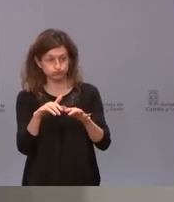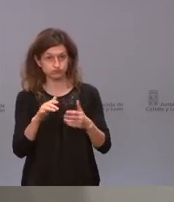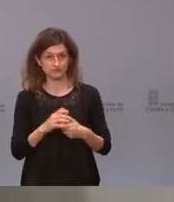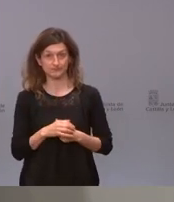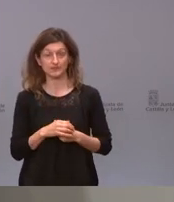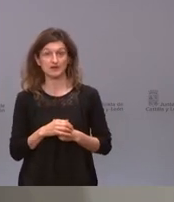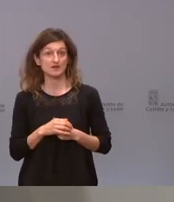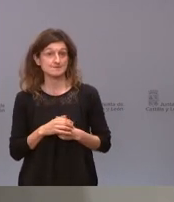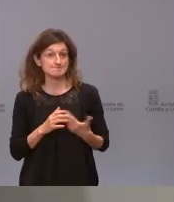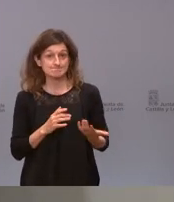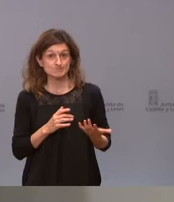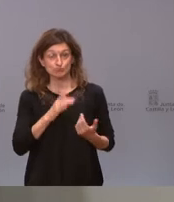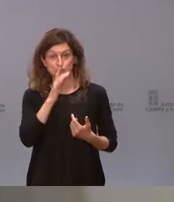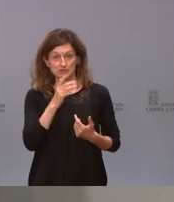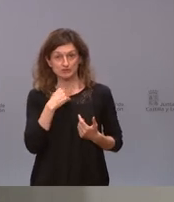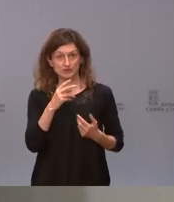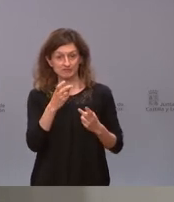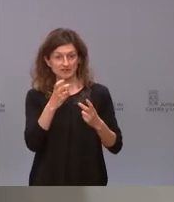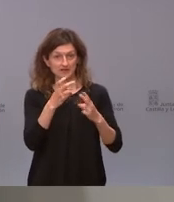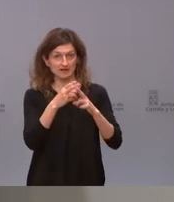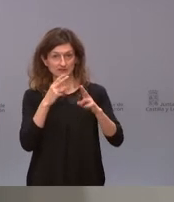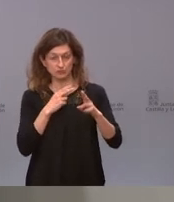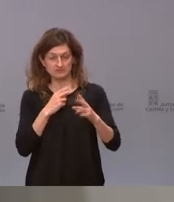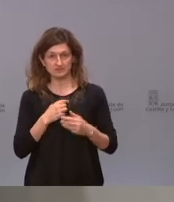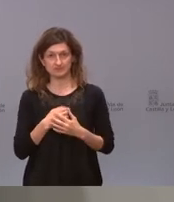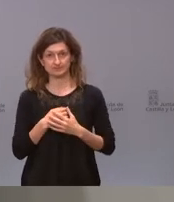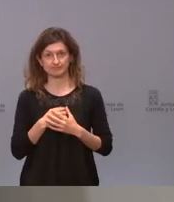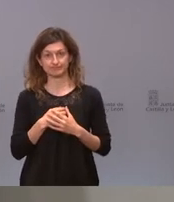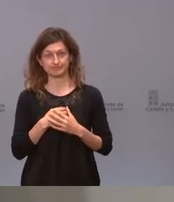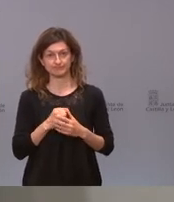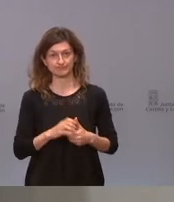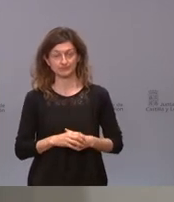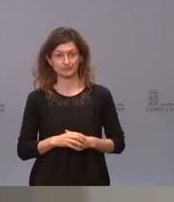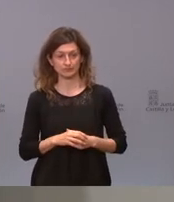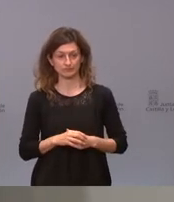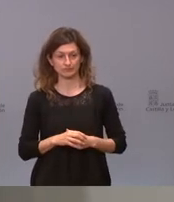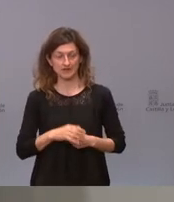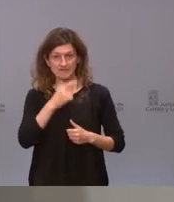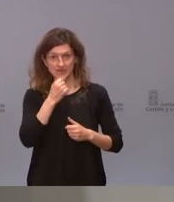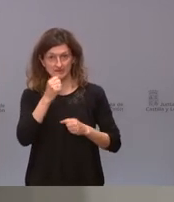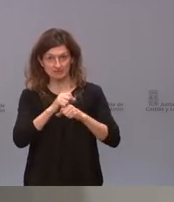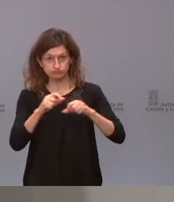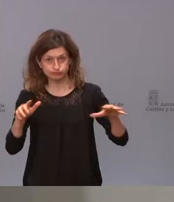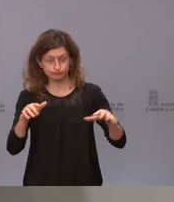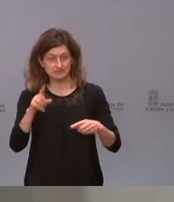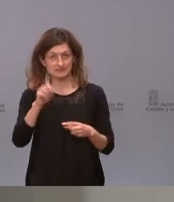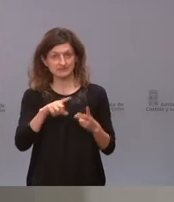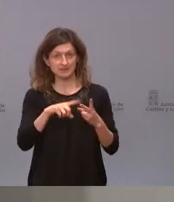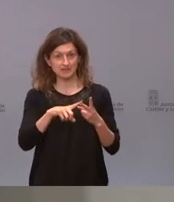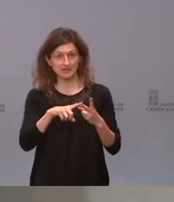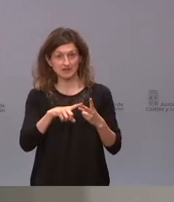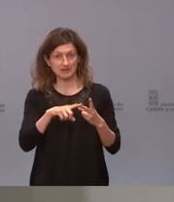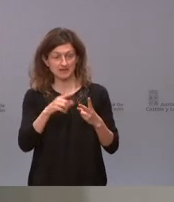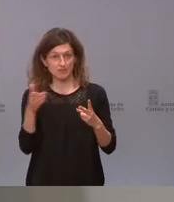pero nosotros necesitamos tres respuestas que es valorar si hay más y más transmisibilidad valorar si esto genera más